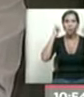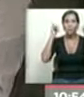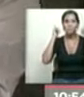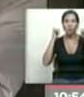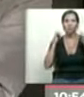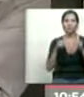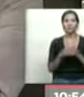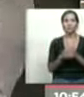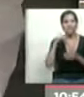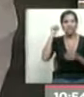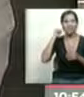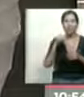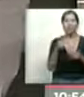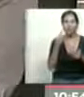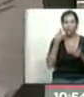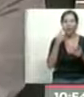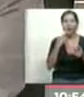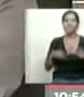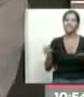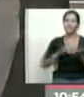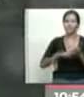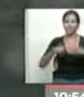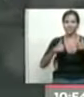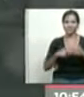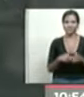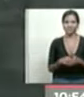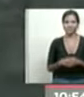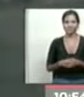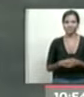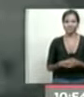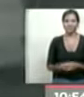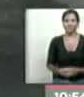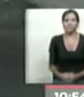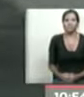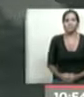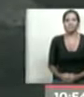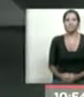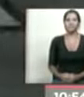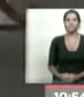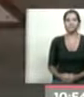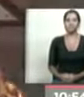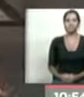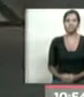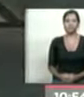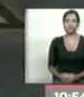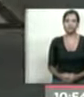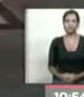el video número 6. Vamos al video número 6 y ya regresamos con más.